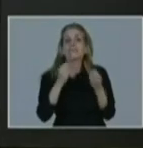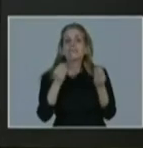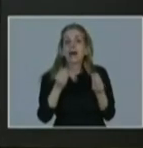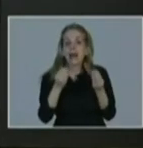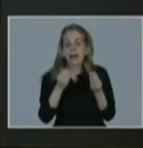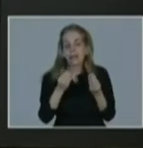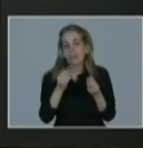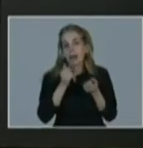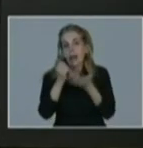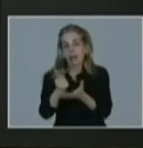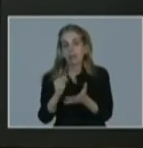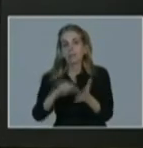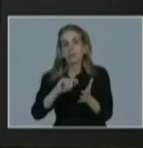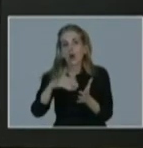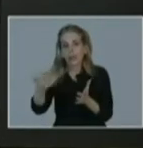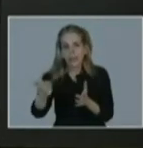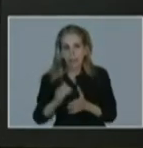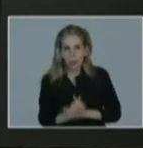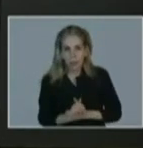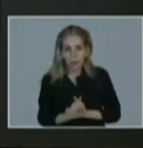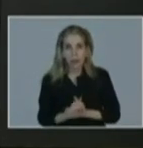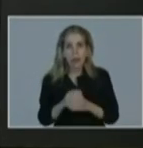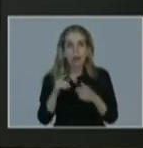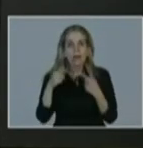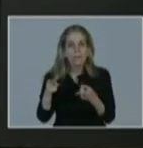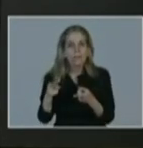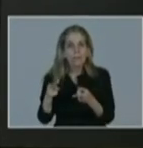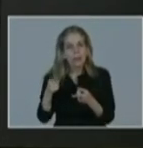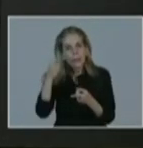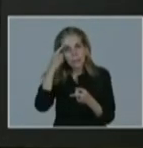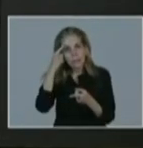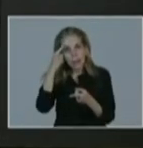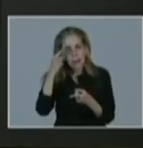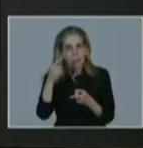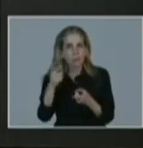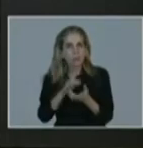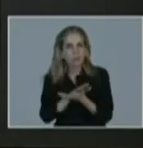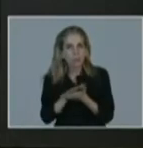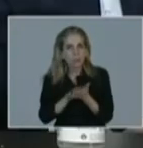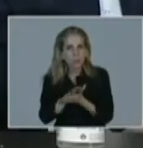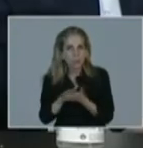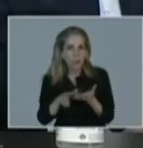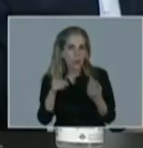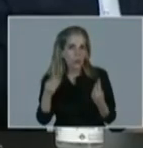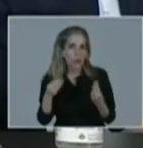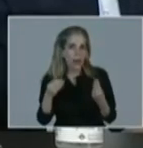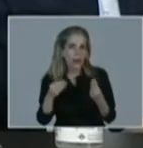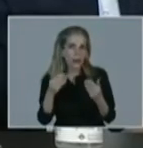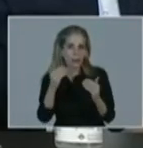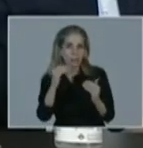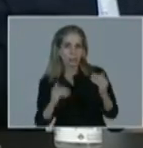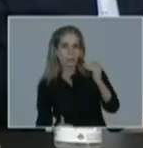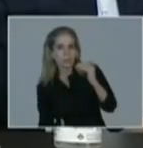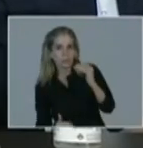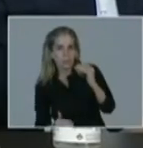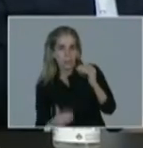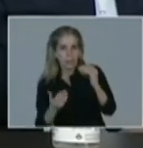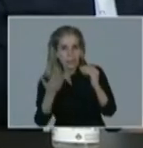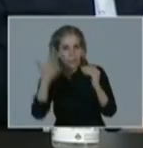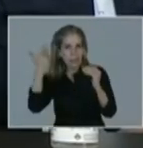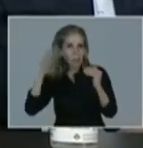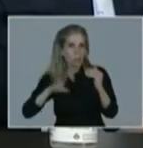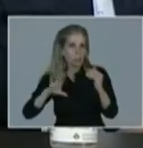la responsabilidad, convoca al diálogo y marca un rumbo, una salida, el nivel de